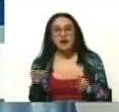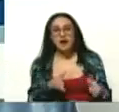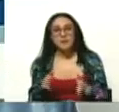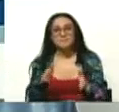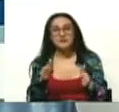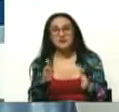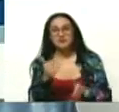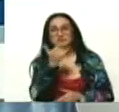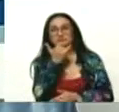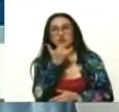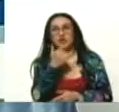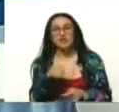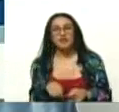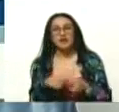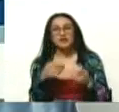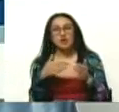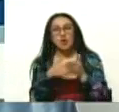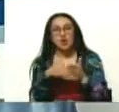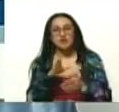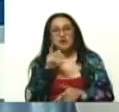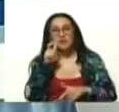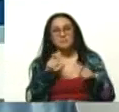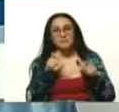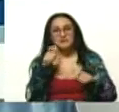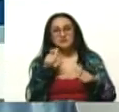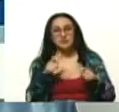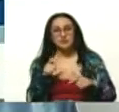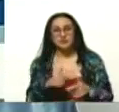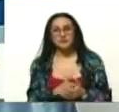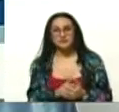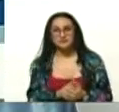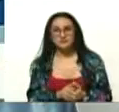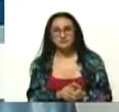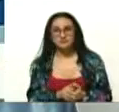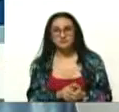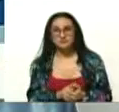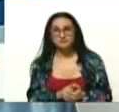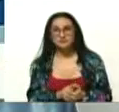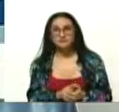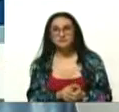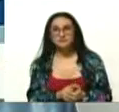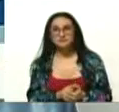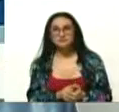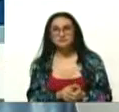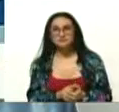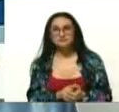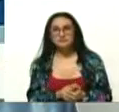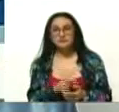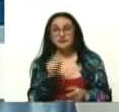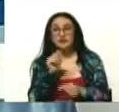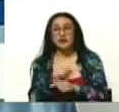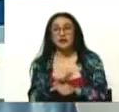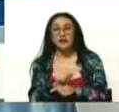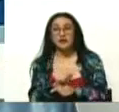de delitos en contra de la persona humana. Y en tal sentido hemos acusado